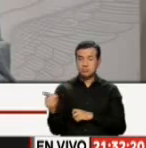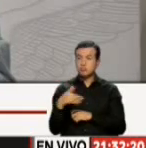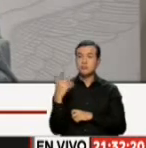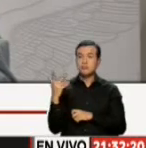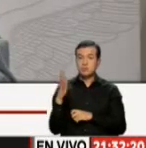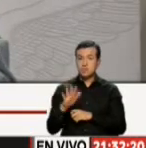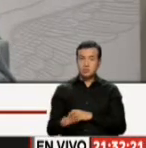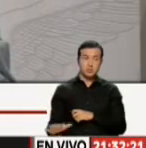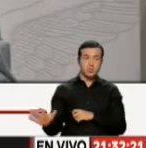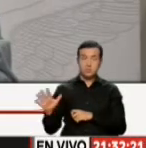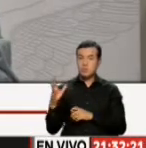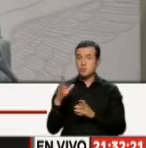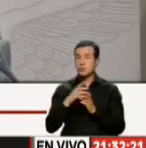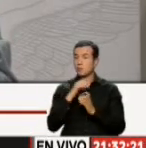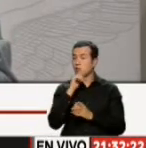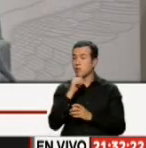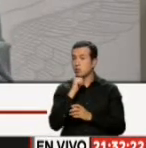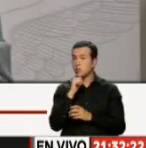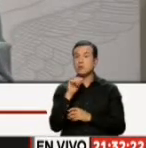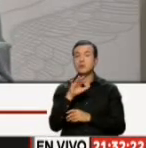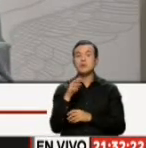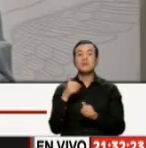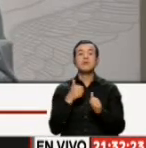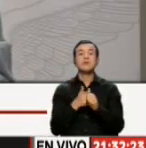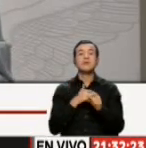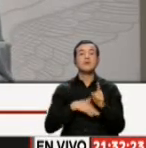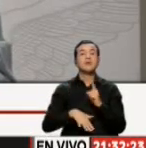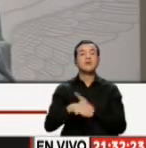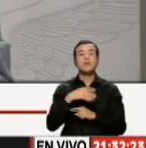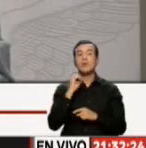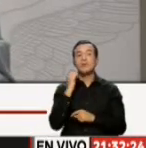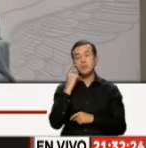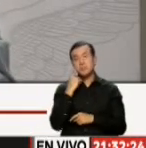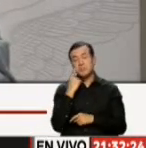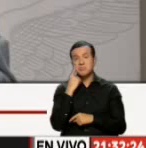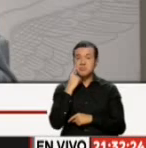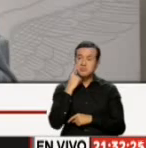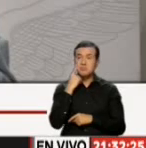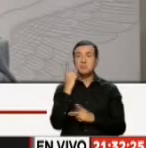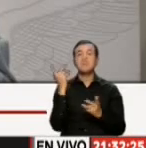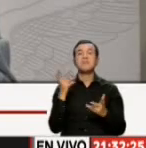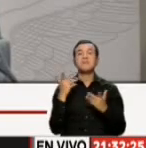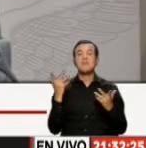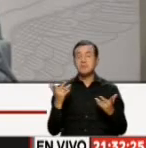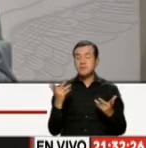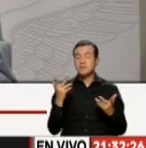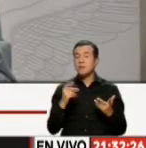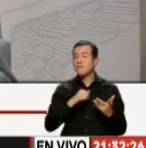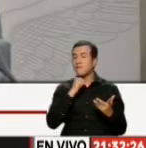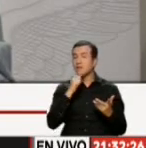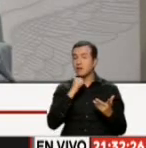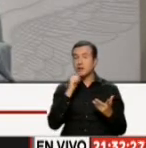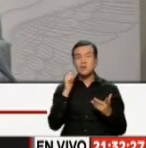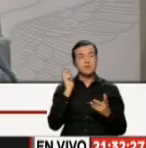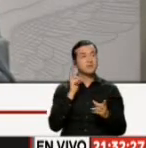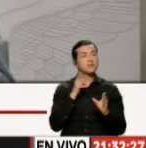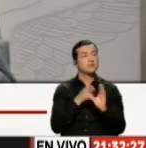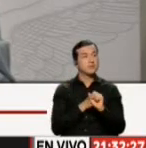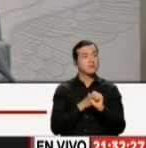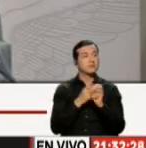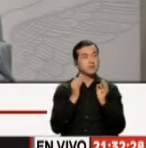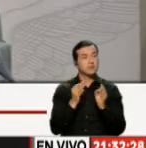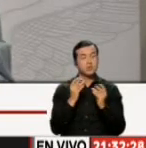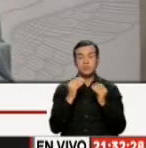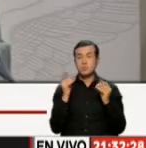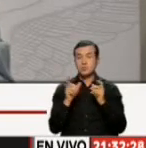en la zona de influencia cerca al área, o se la hizo de una manera que no involucró a